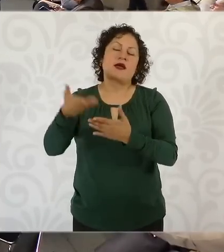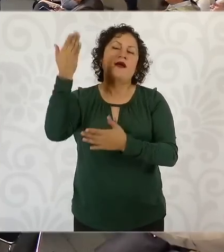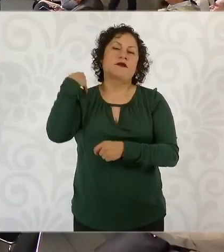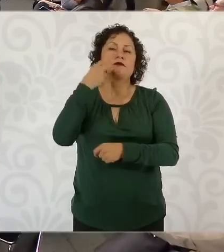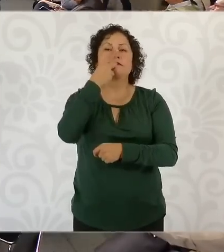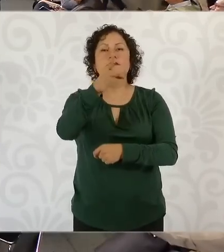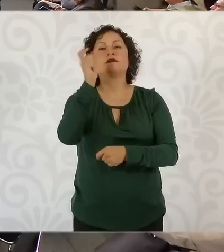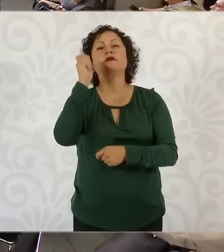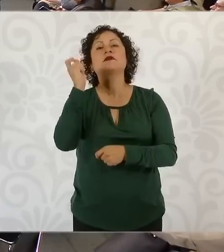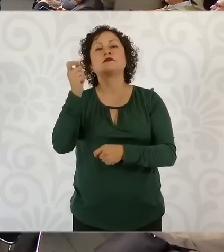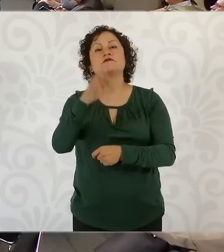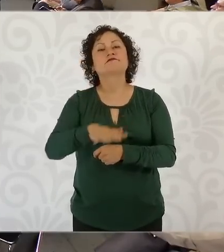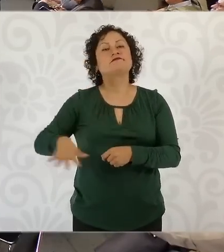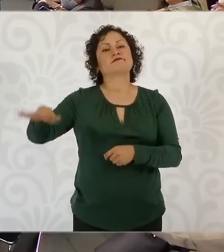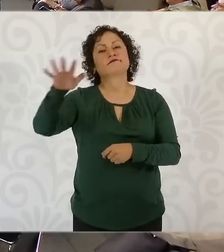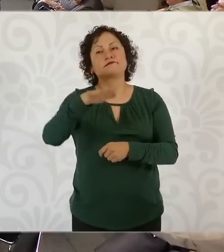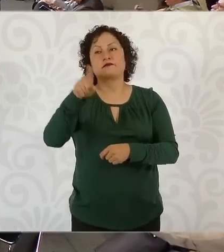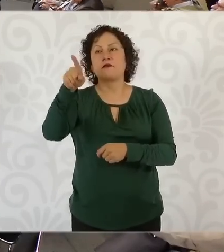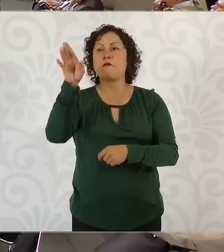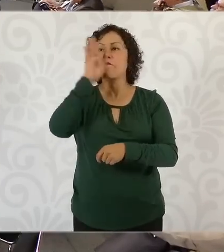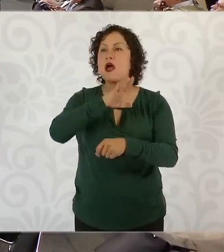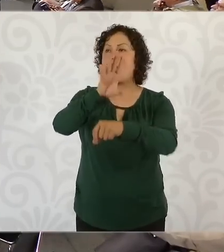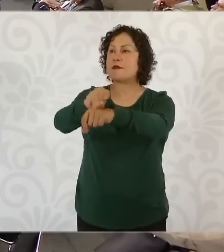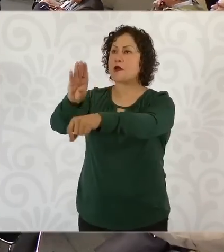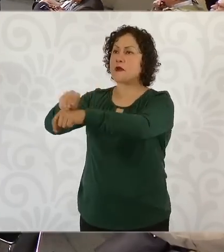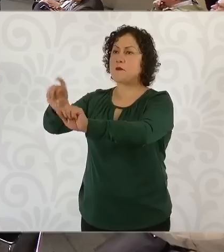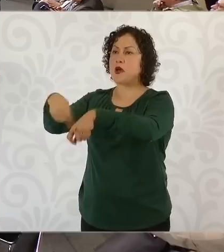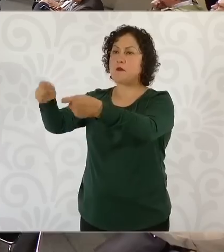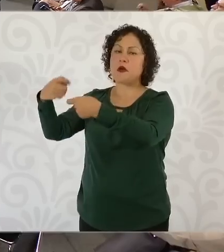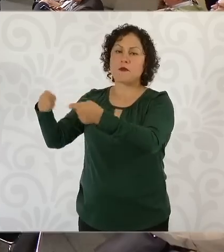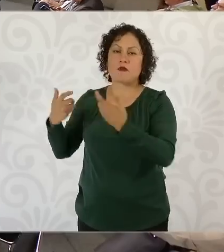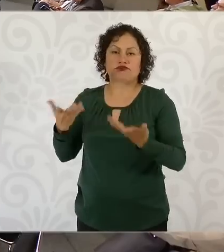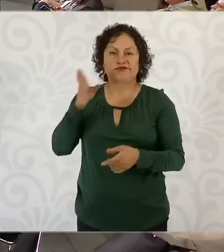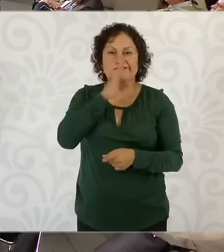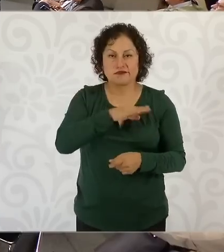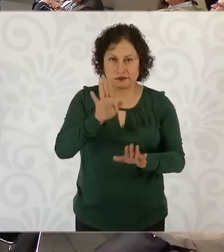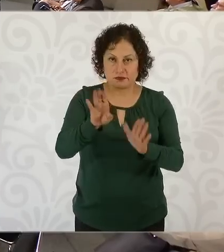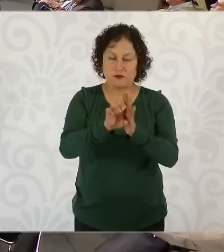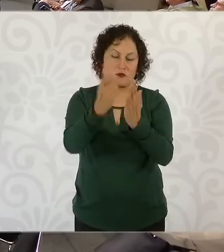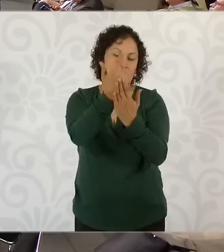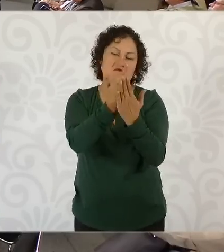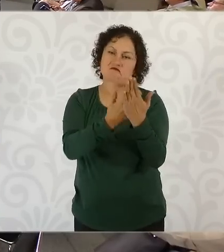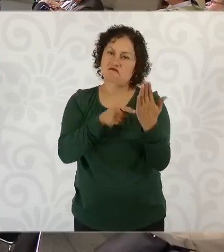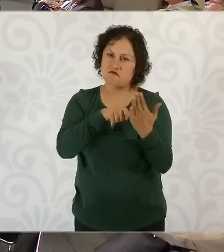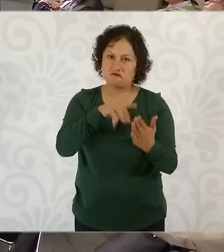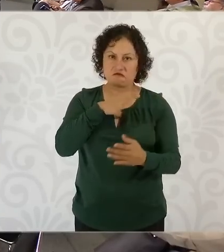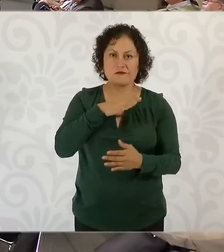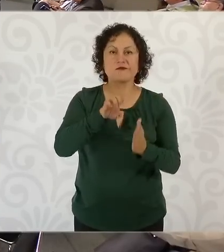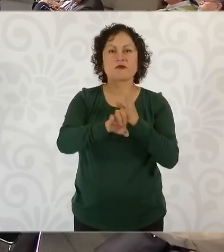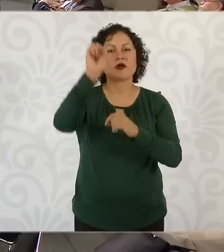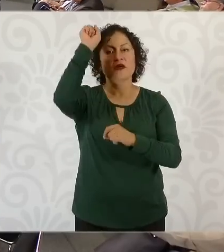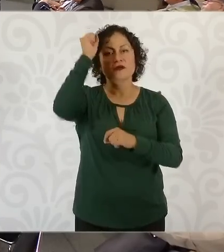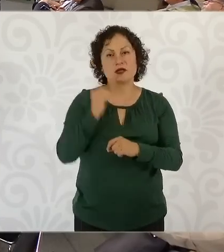inmuebles sin órdenes judiciales y acusando a residentes de cometer invasiones. Hay diferentes casos que se mencionan, por ejemplo, un caso de Sinaloa